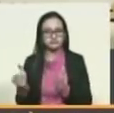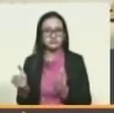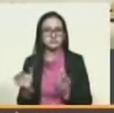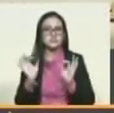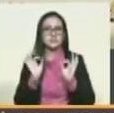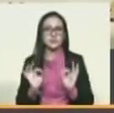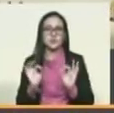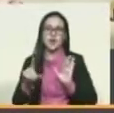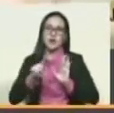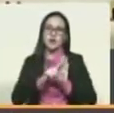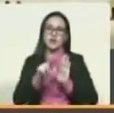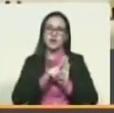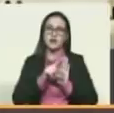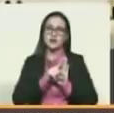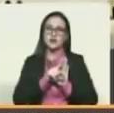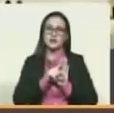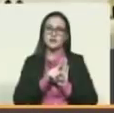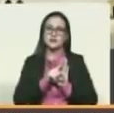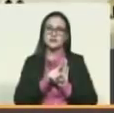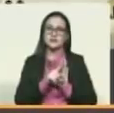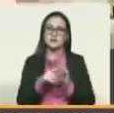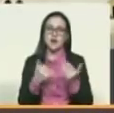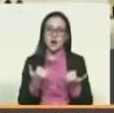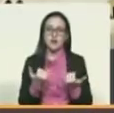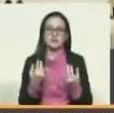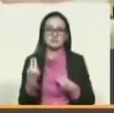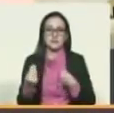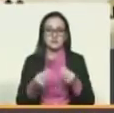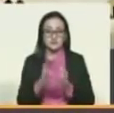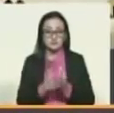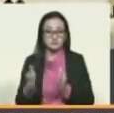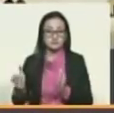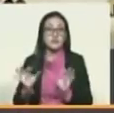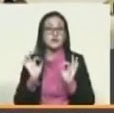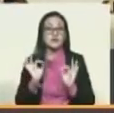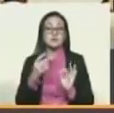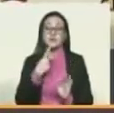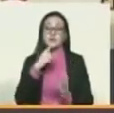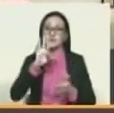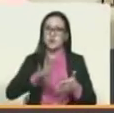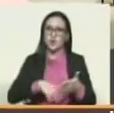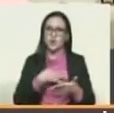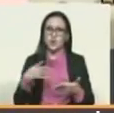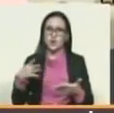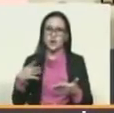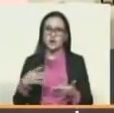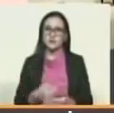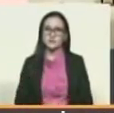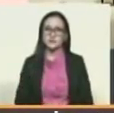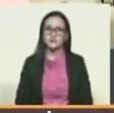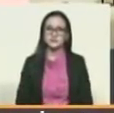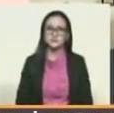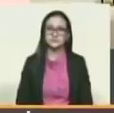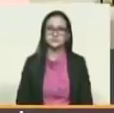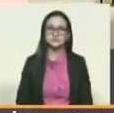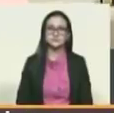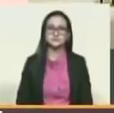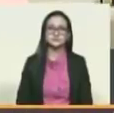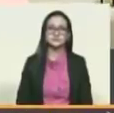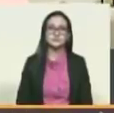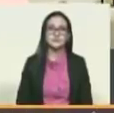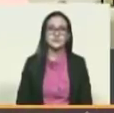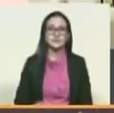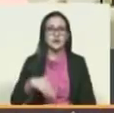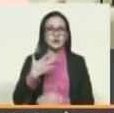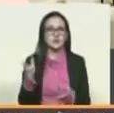establece la ley, y estamos en este periodo, como está, tal como está establecido en el cronograma. Y en el exterior se